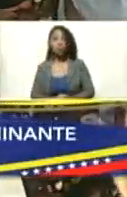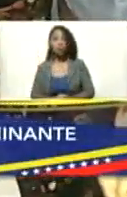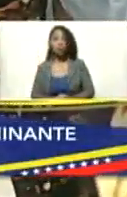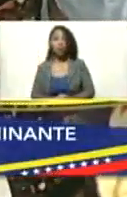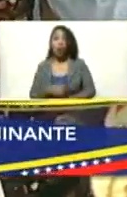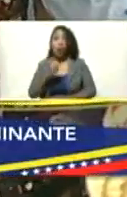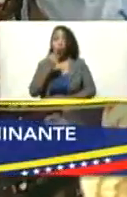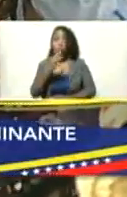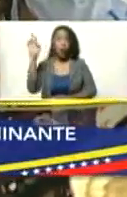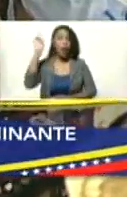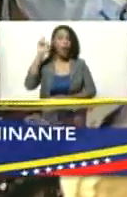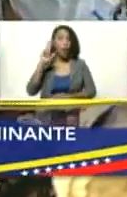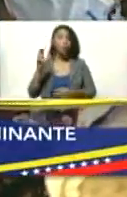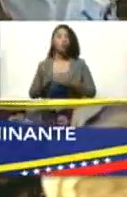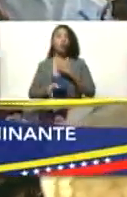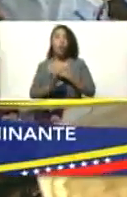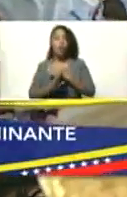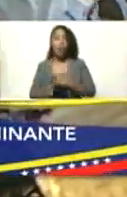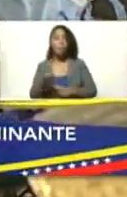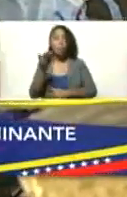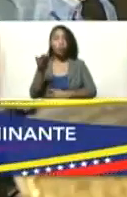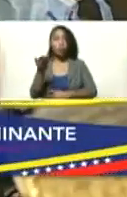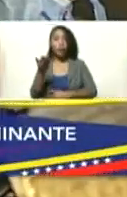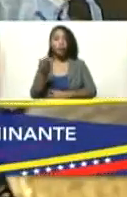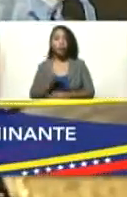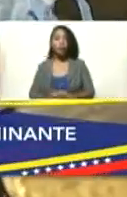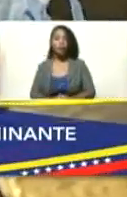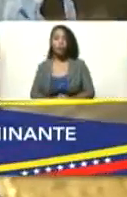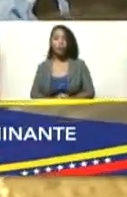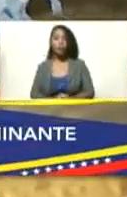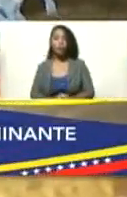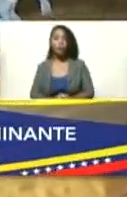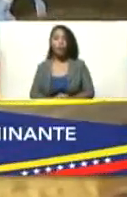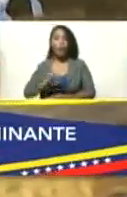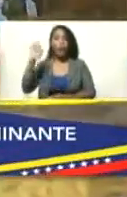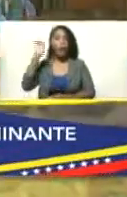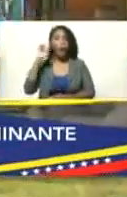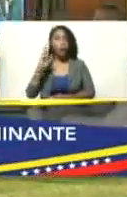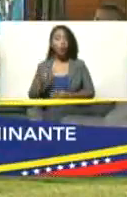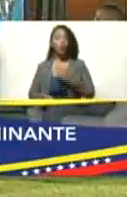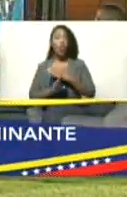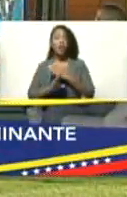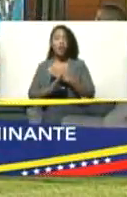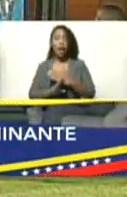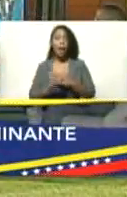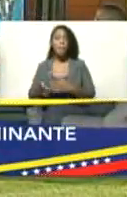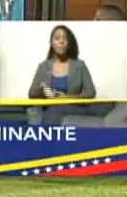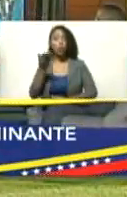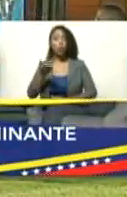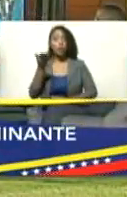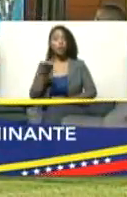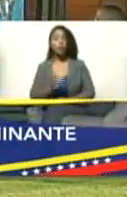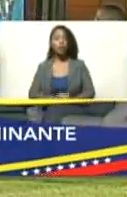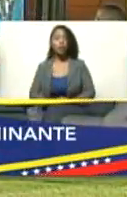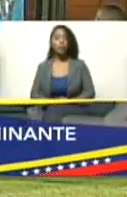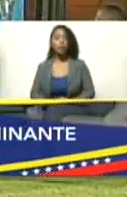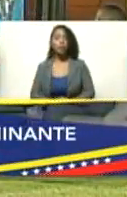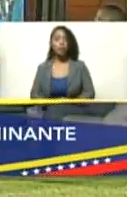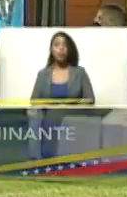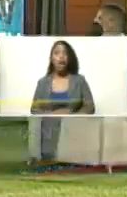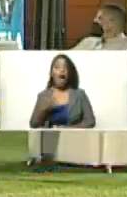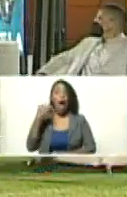Bueno, la radio sigue jugando un papel importante, Ernesto. La radio sigue jugando un papel importante. Lo